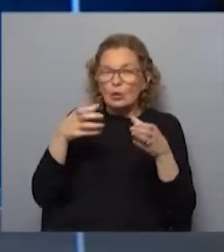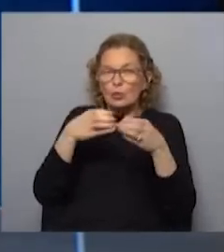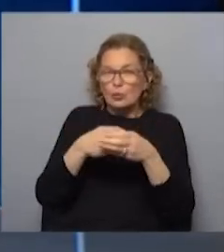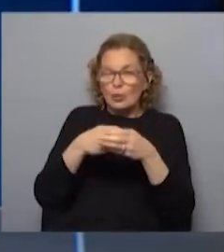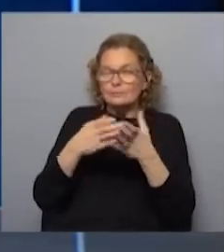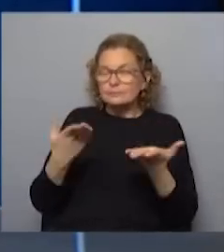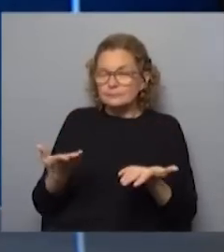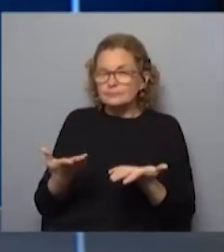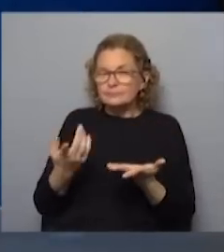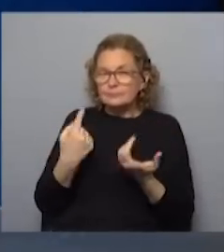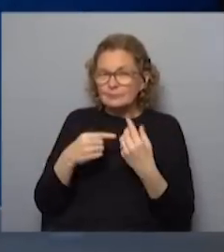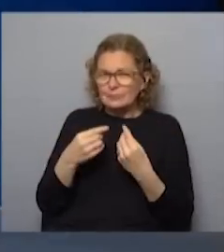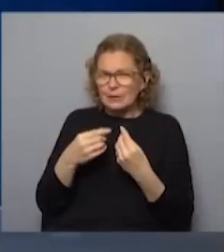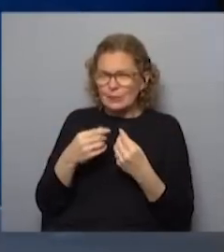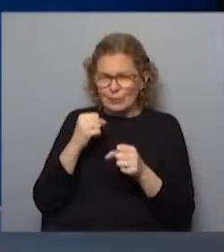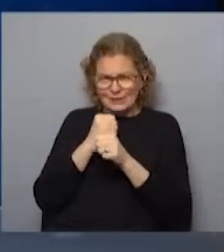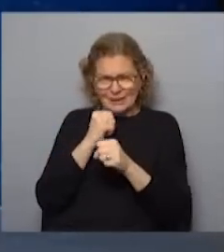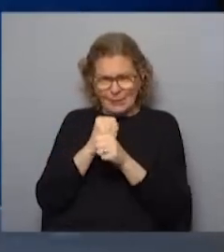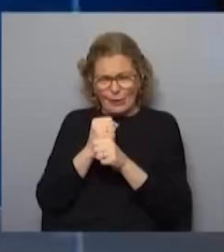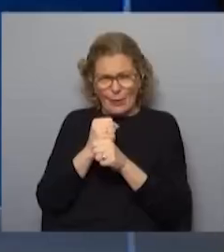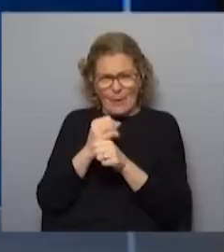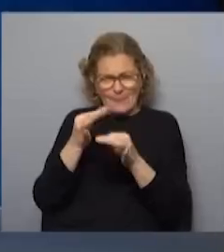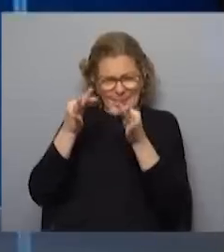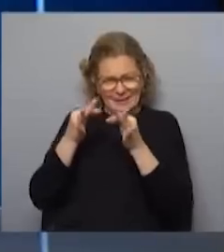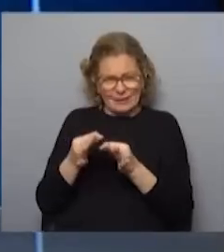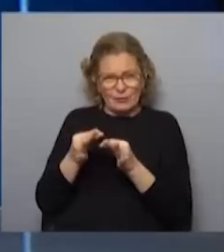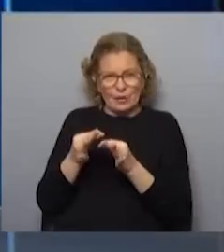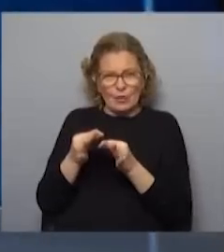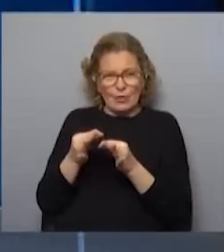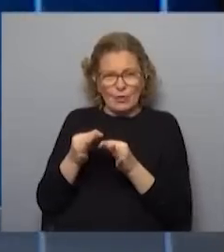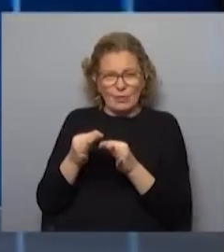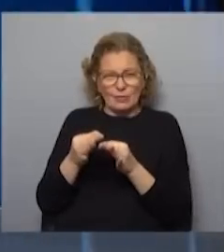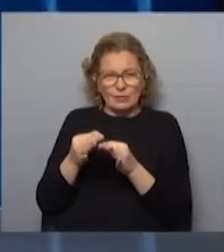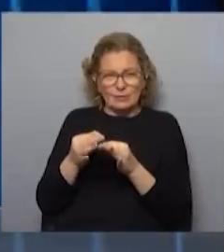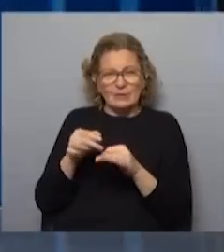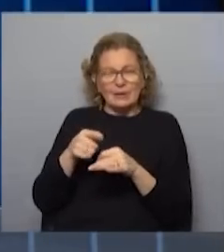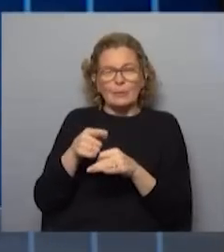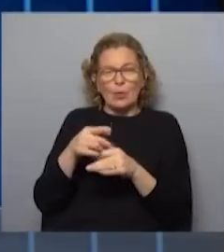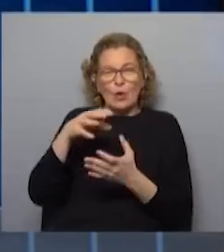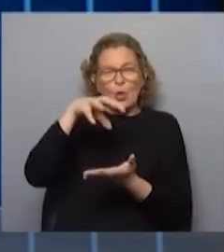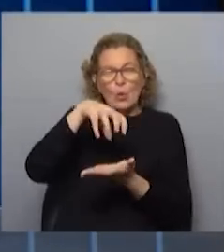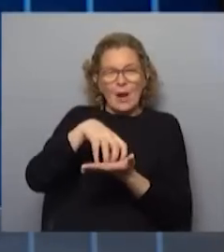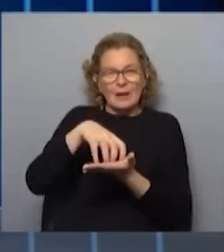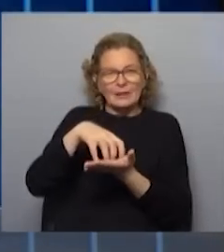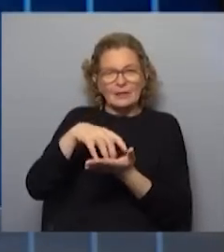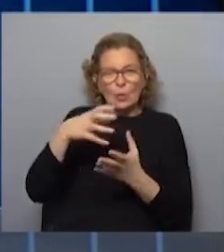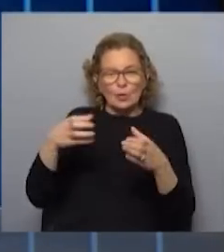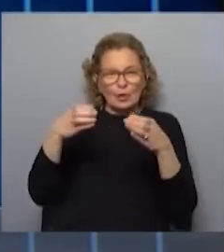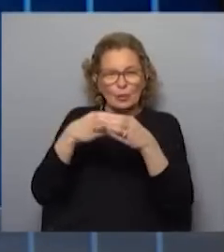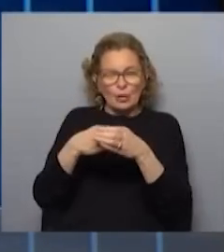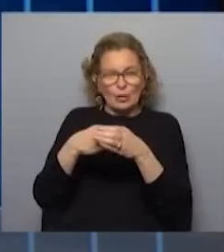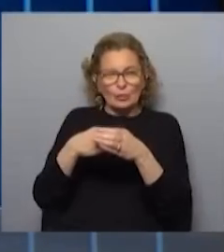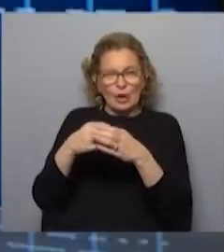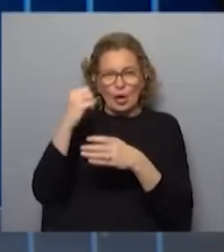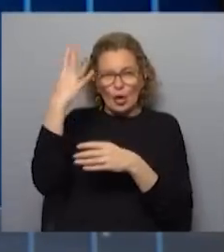no pero hubo trabajos específicamente físicos en lugares concretos en reuniones concretas